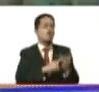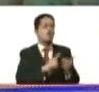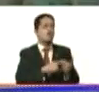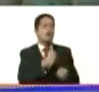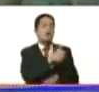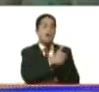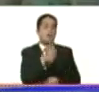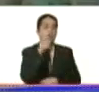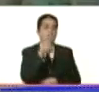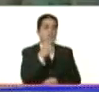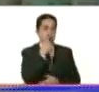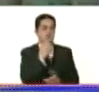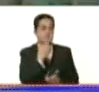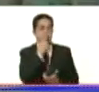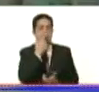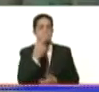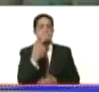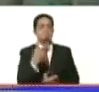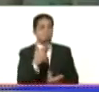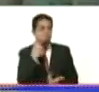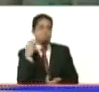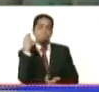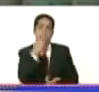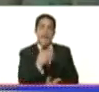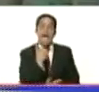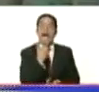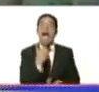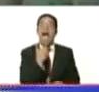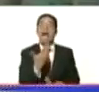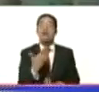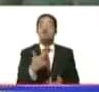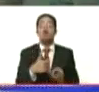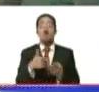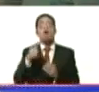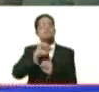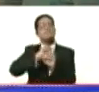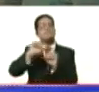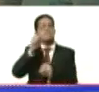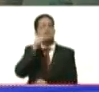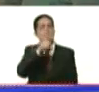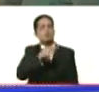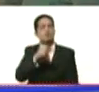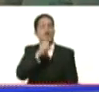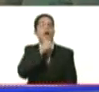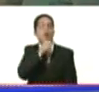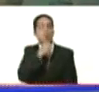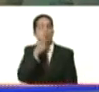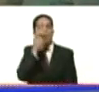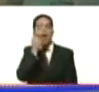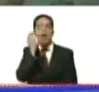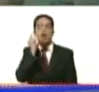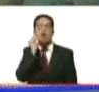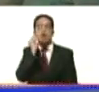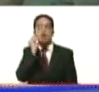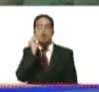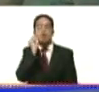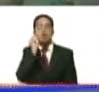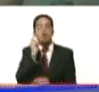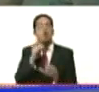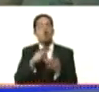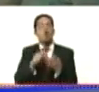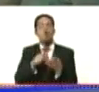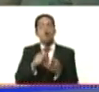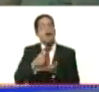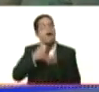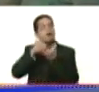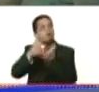día en guerra económica permanente, defendiendo a los pensionados y pensionadas, defendiendo el derecho